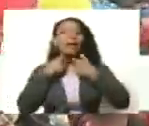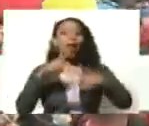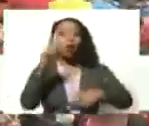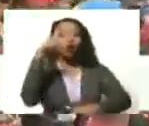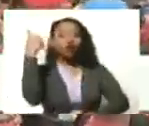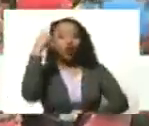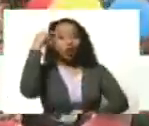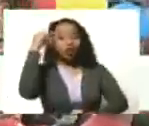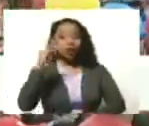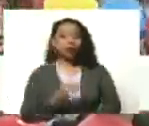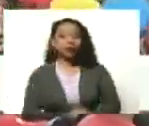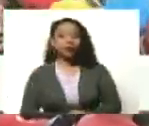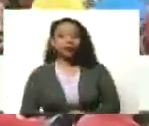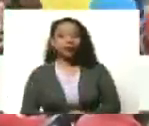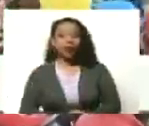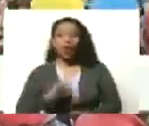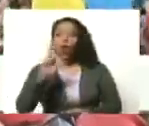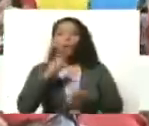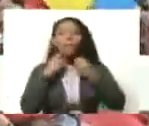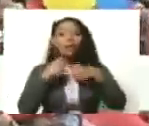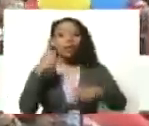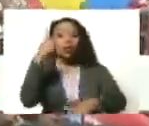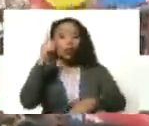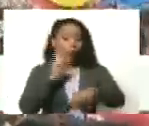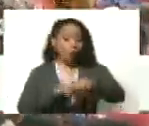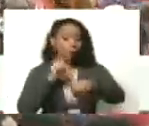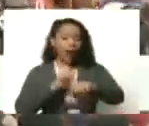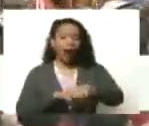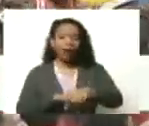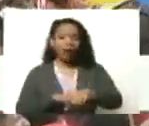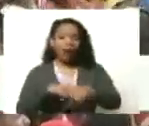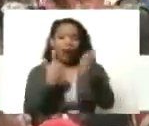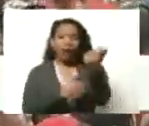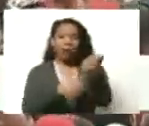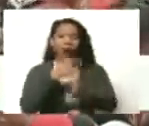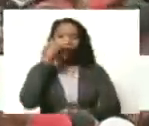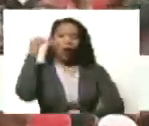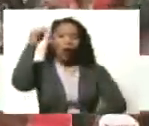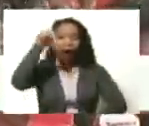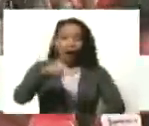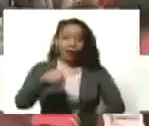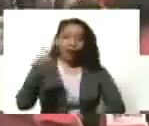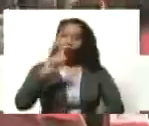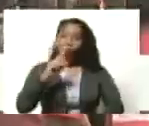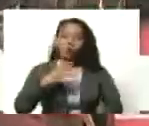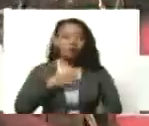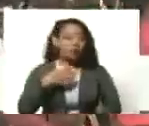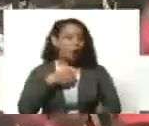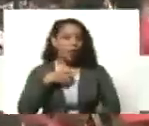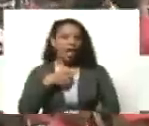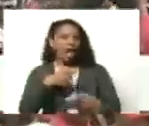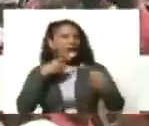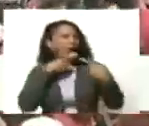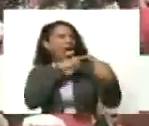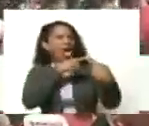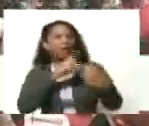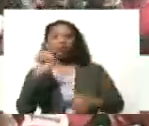solo día, no perder ni un instante, hermanos y hermanas. Aquí no puede haber peleas de